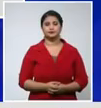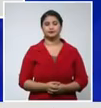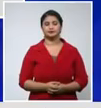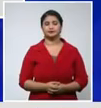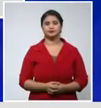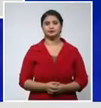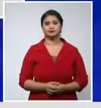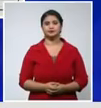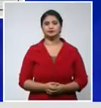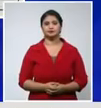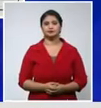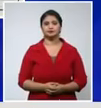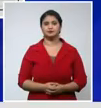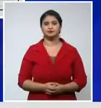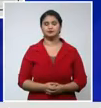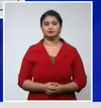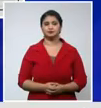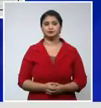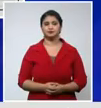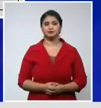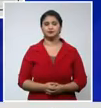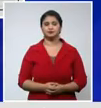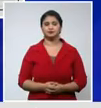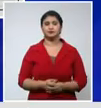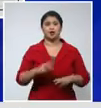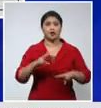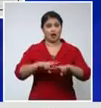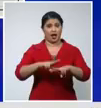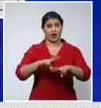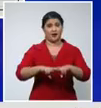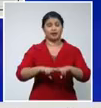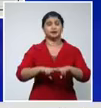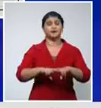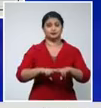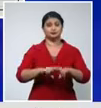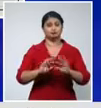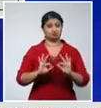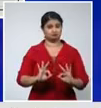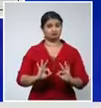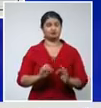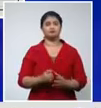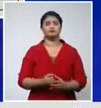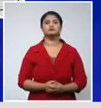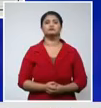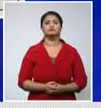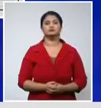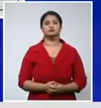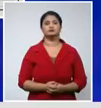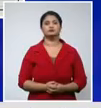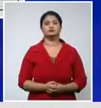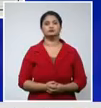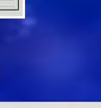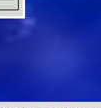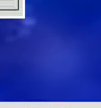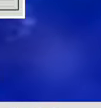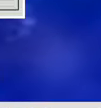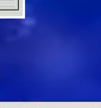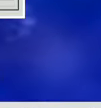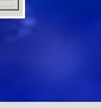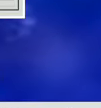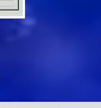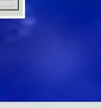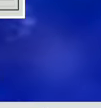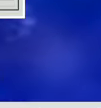de La Habana, ahí se puede ver la curva, todavía muy elevada, y medio que en